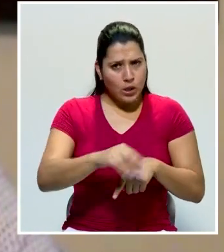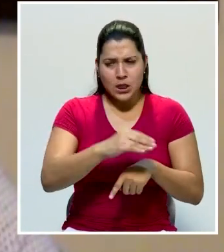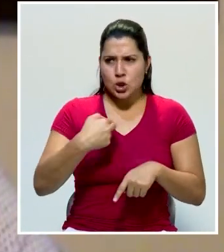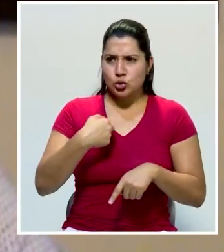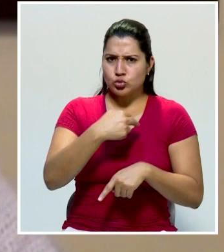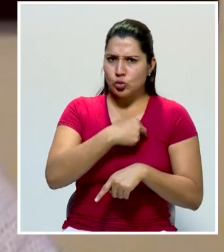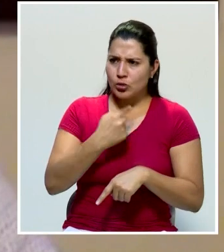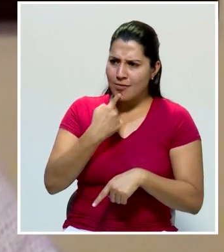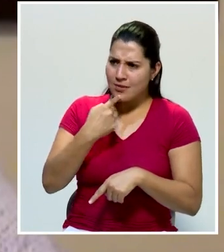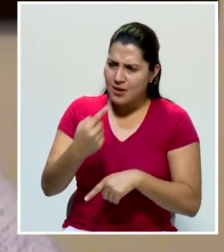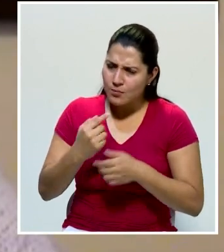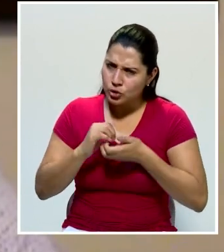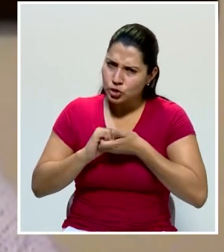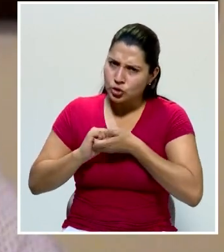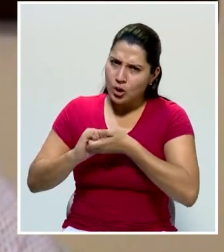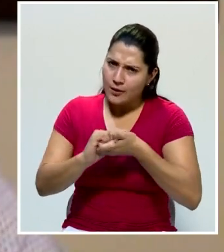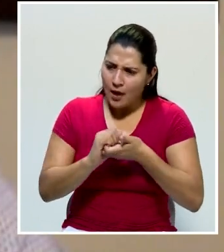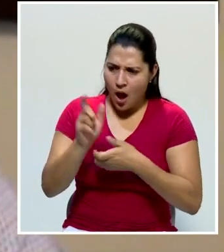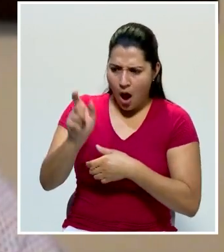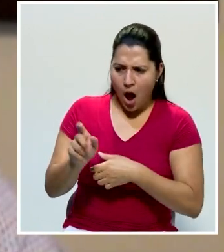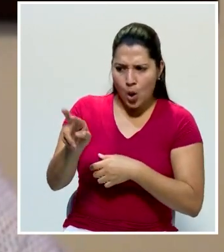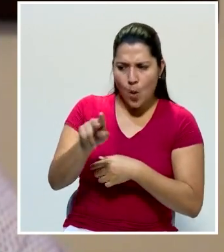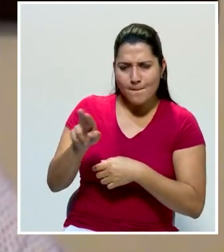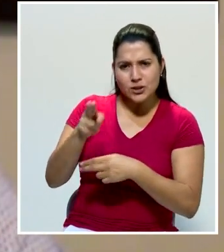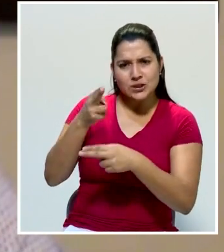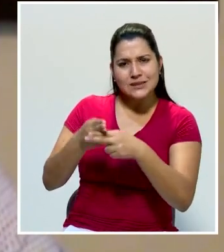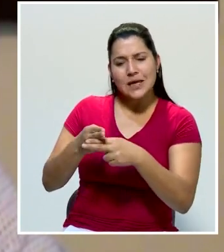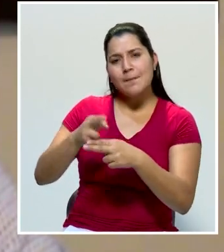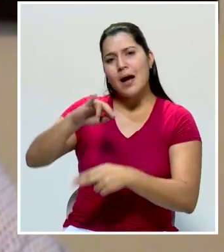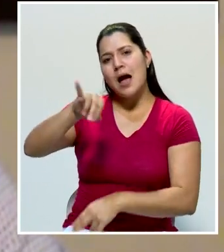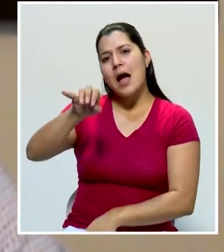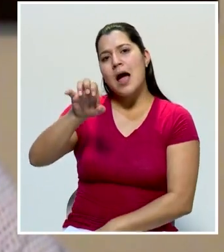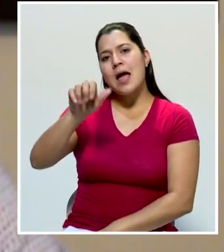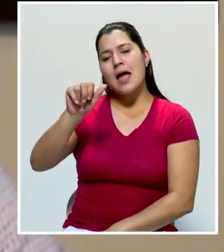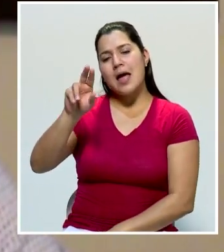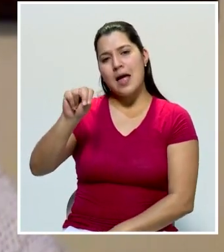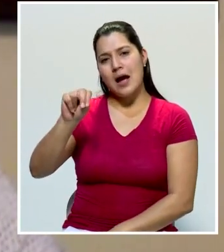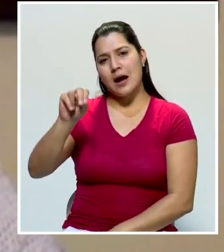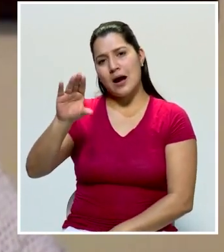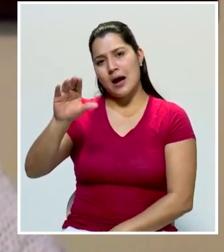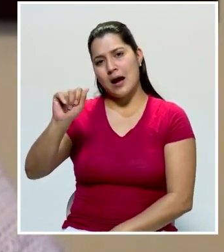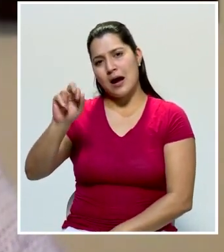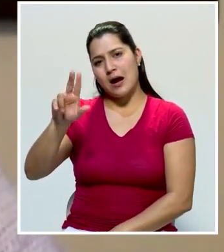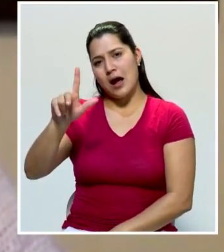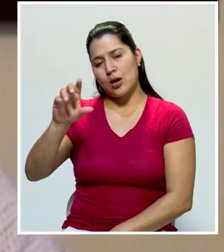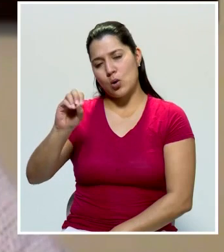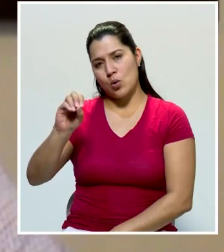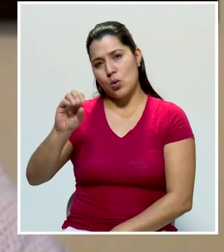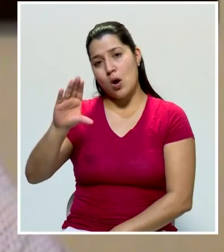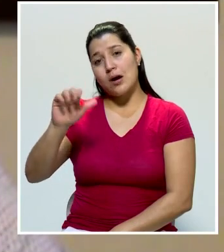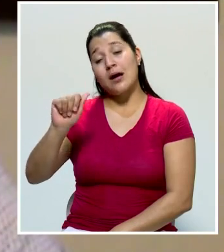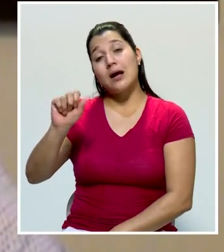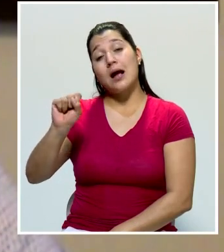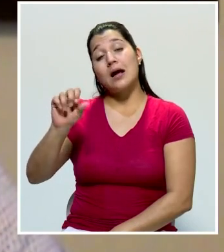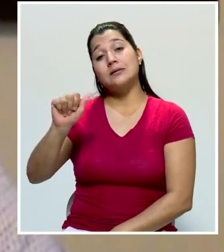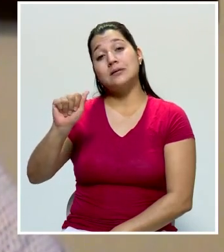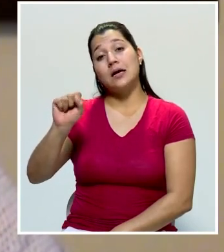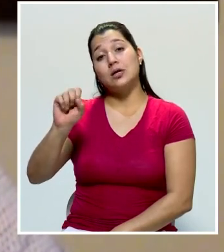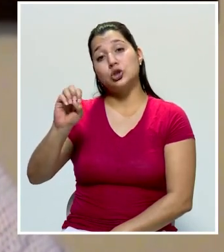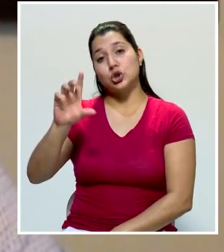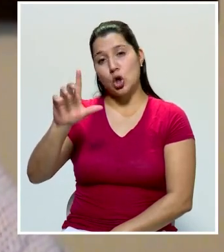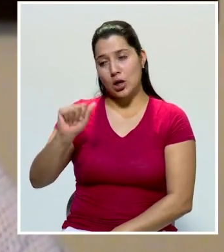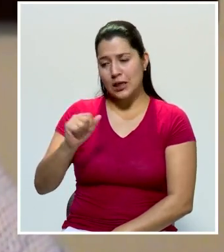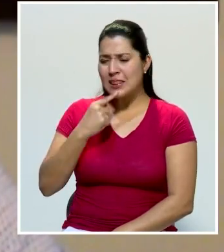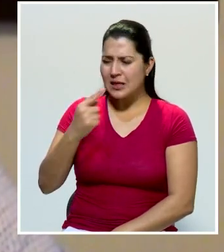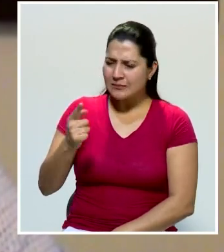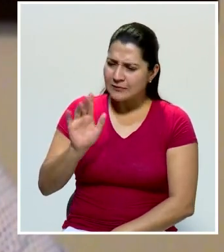a nuestro compañero o asesor, Giancarlo Casasola, y nos parece que la actitud del